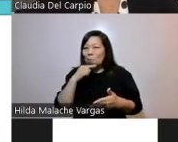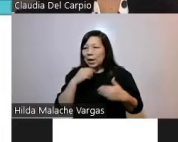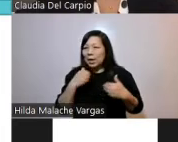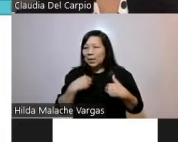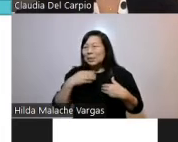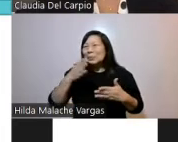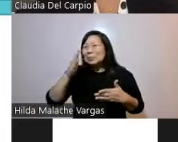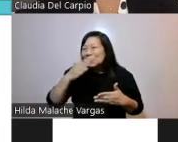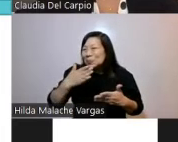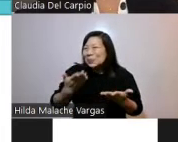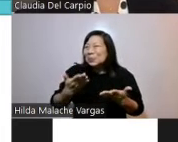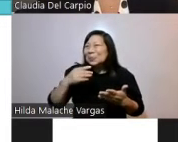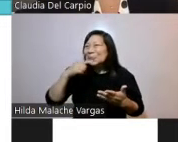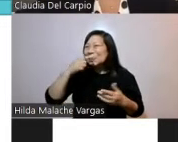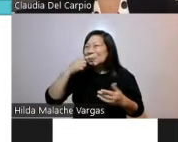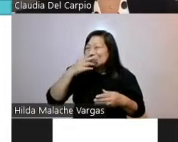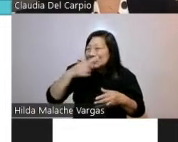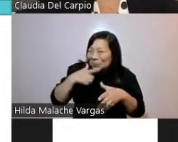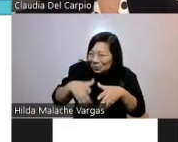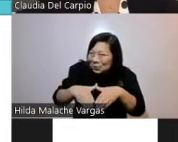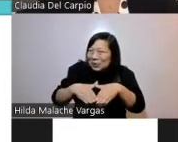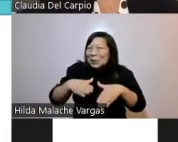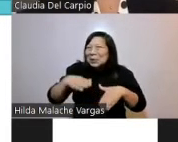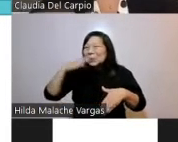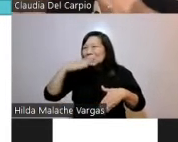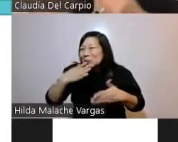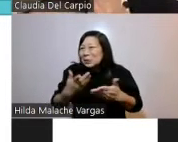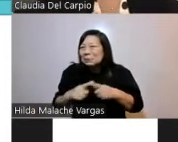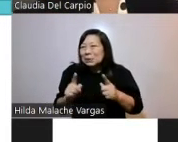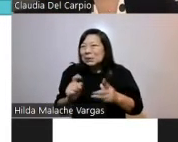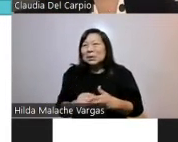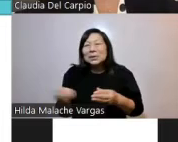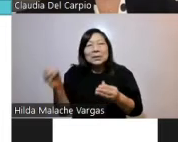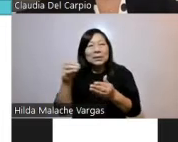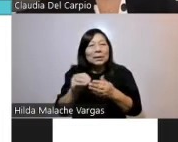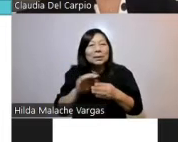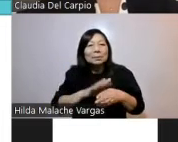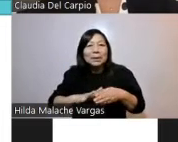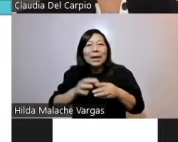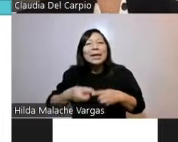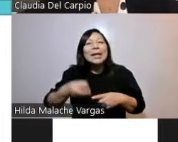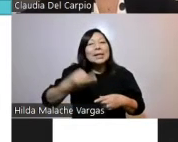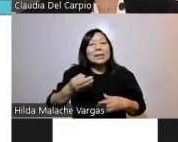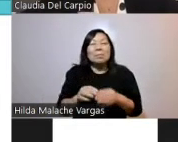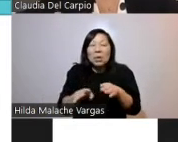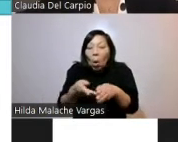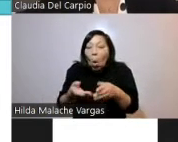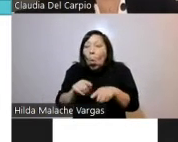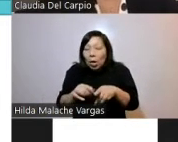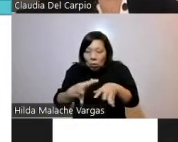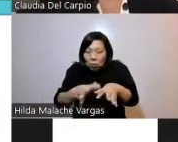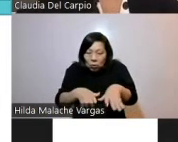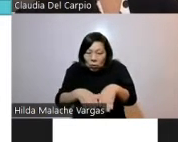olor vaginal. A veces el mal olor vaginal sí puede ser por un tema de higiene y acúmulo de secreciones, especialmente en los pliegues, o una alteración